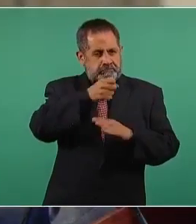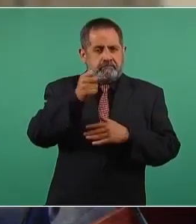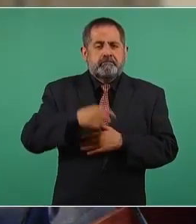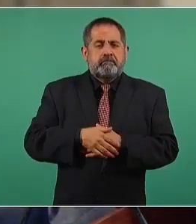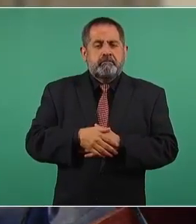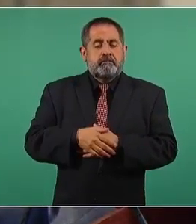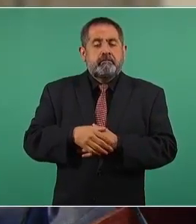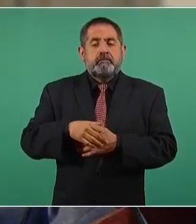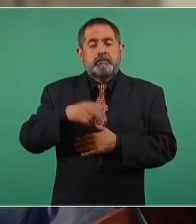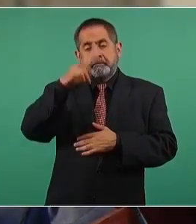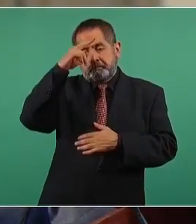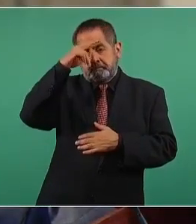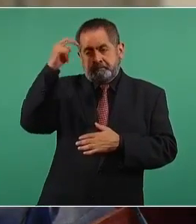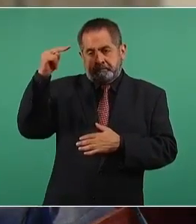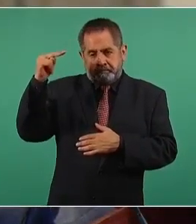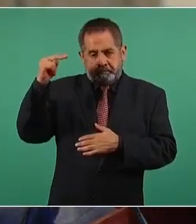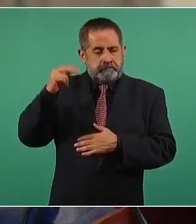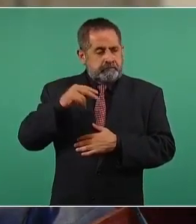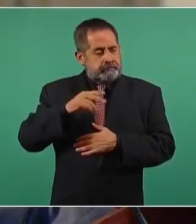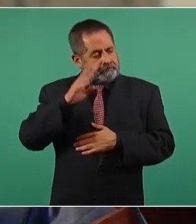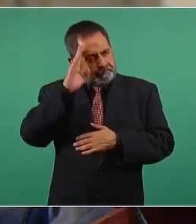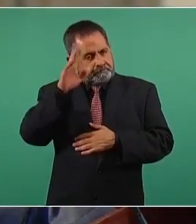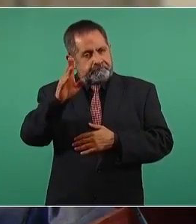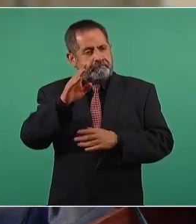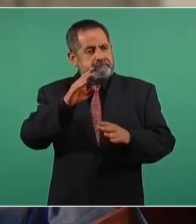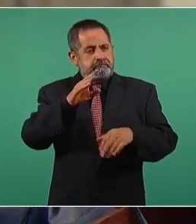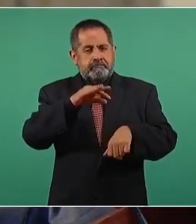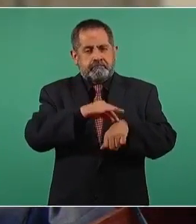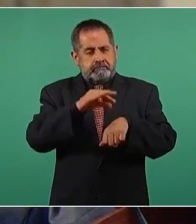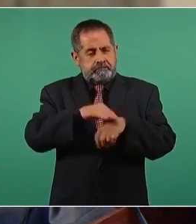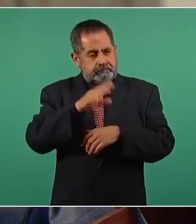Nayarit, un saludo al doctor.